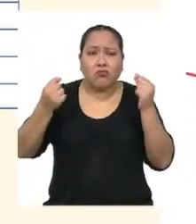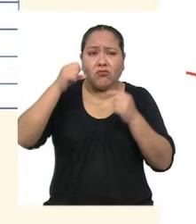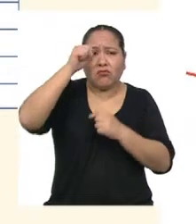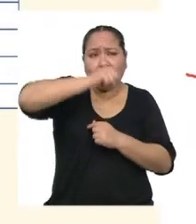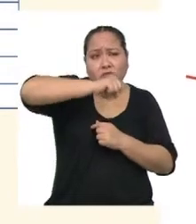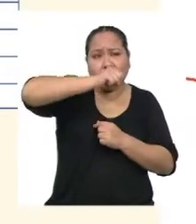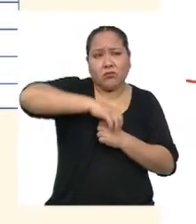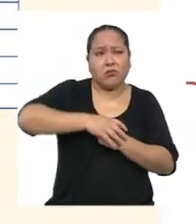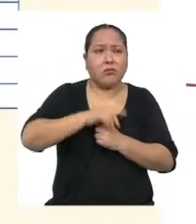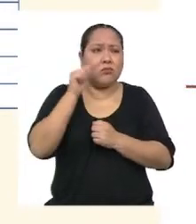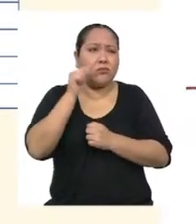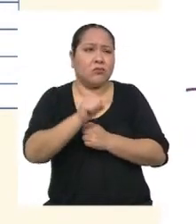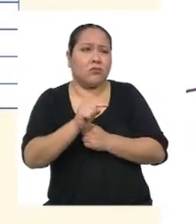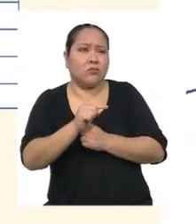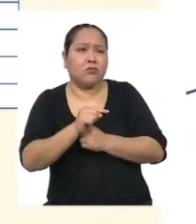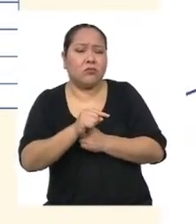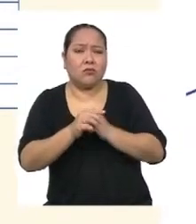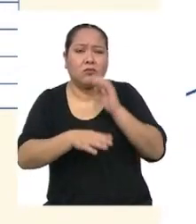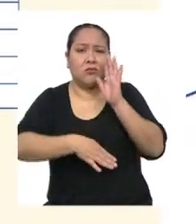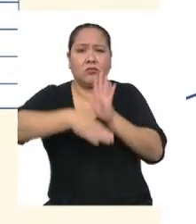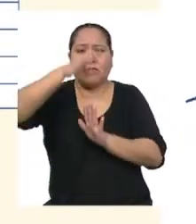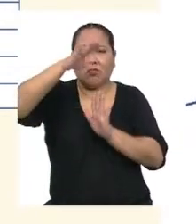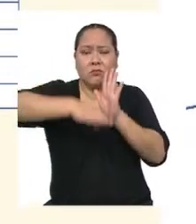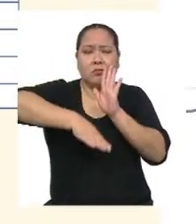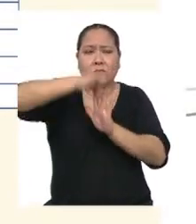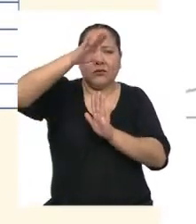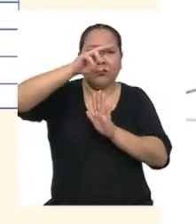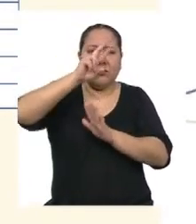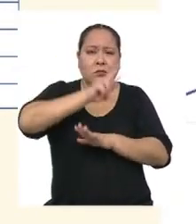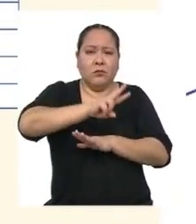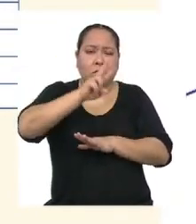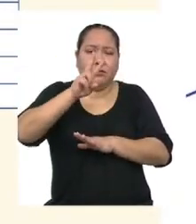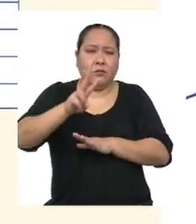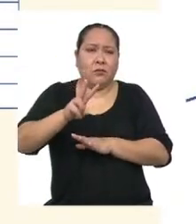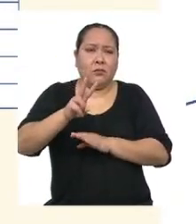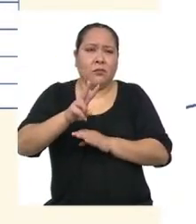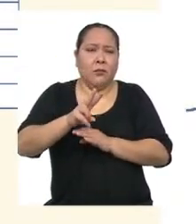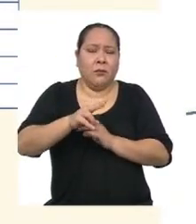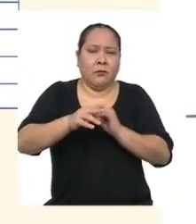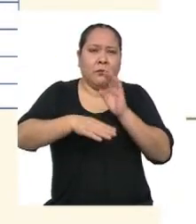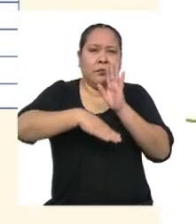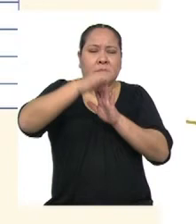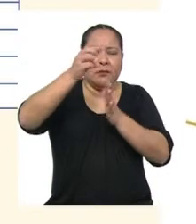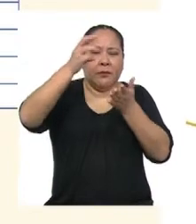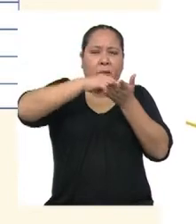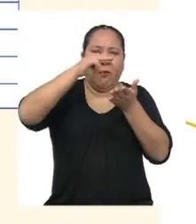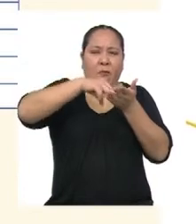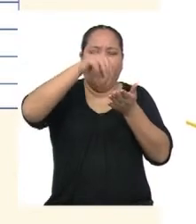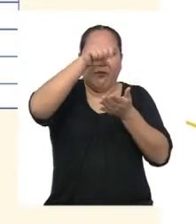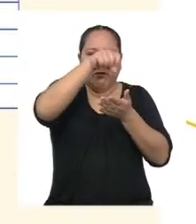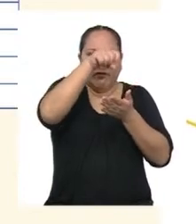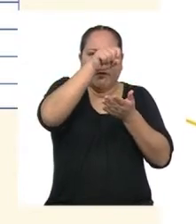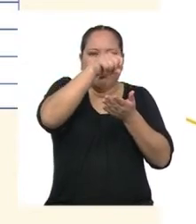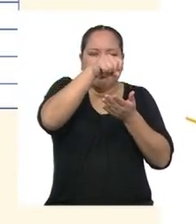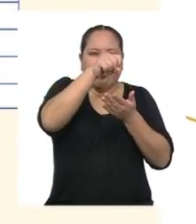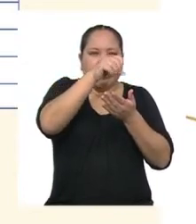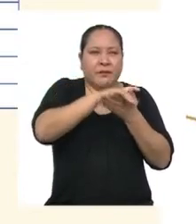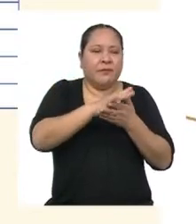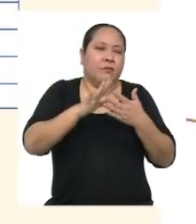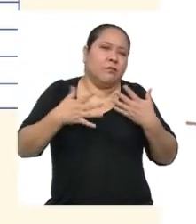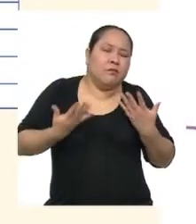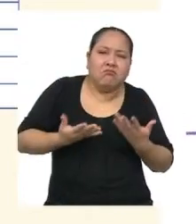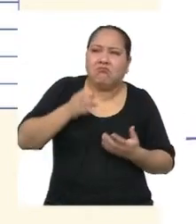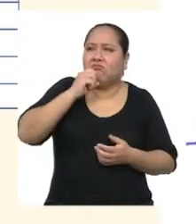porque el valor de la variable es de mayor frecuencia, es decir, se repite más veces. ¿Podríamos decir que